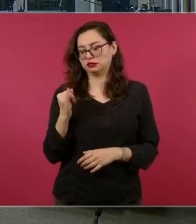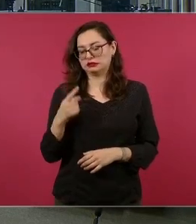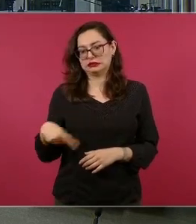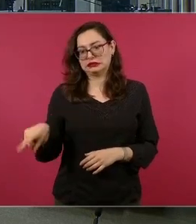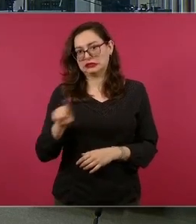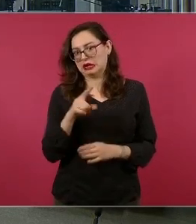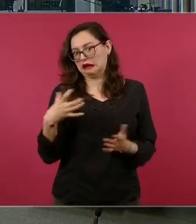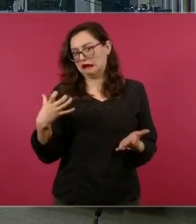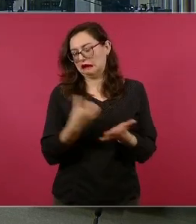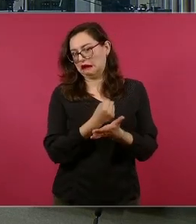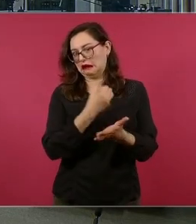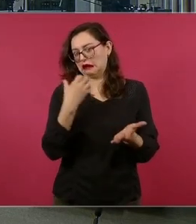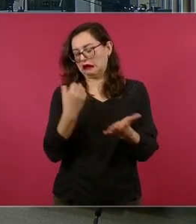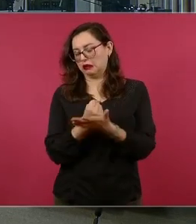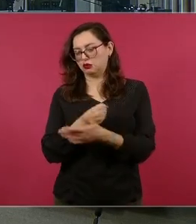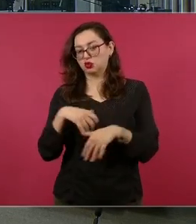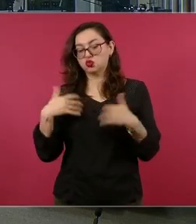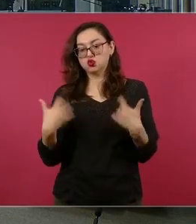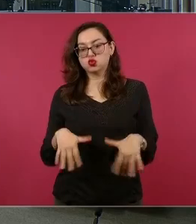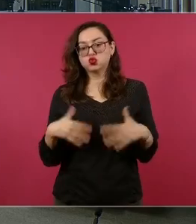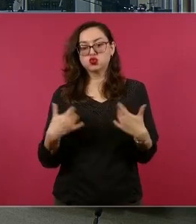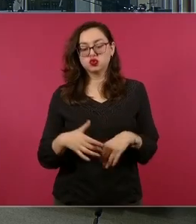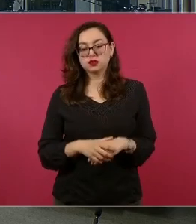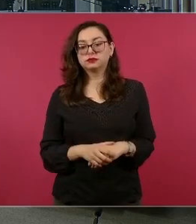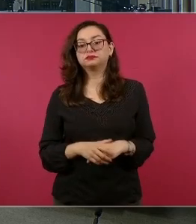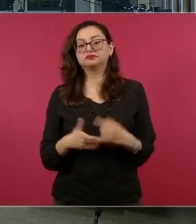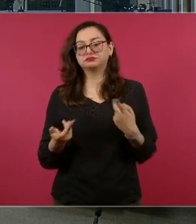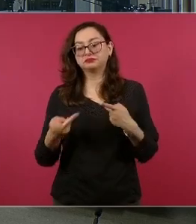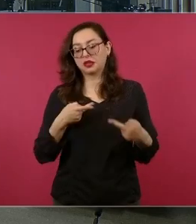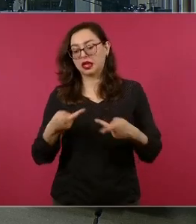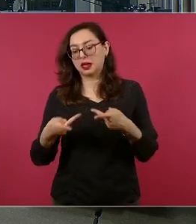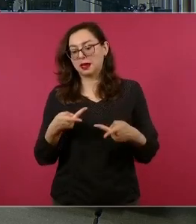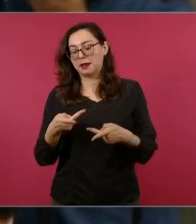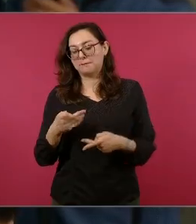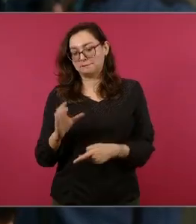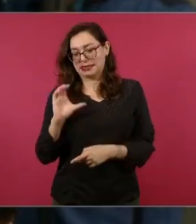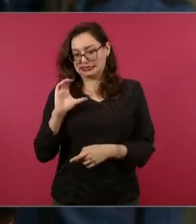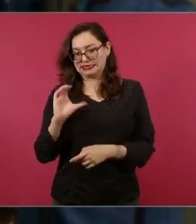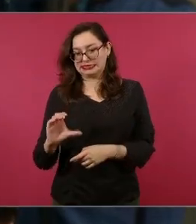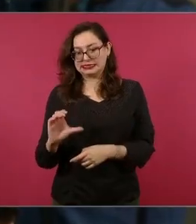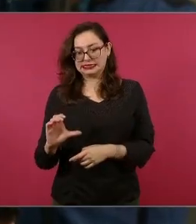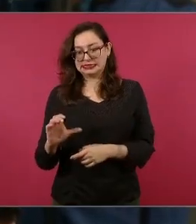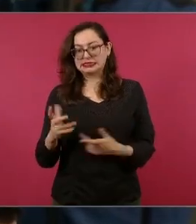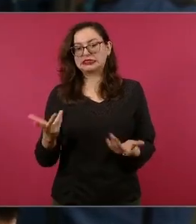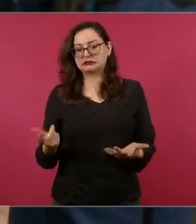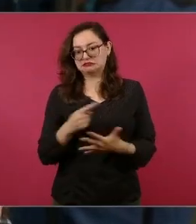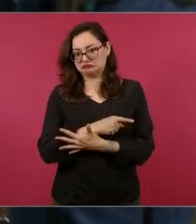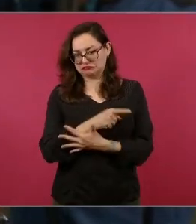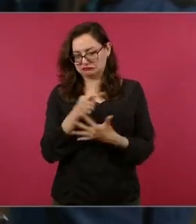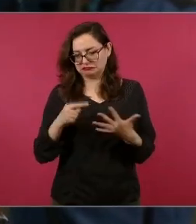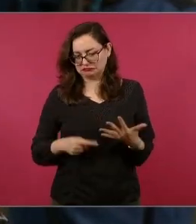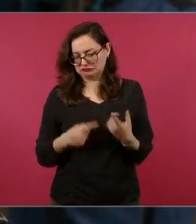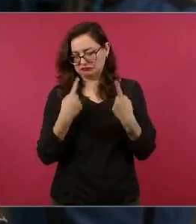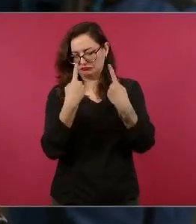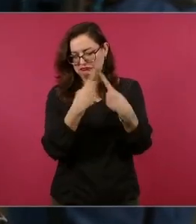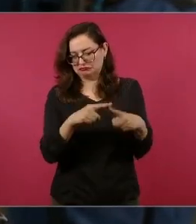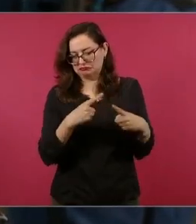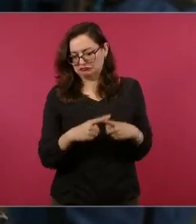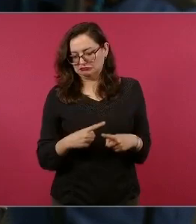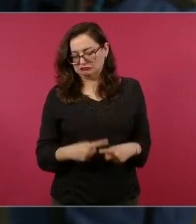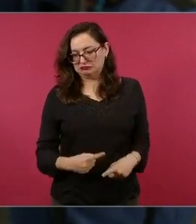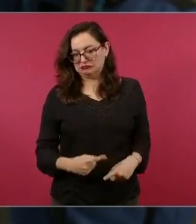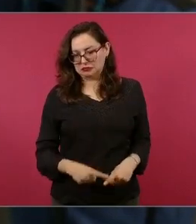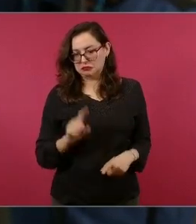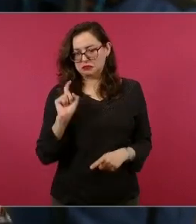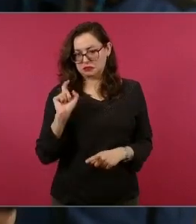podría considerarse una victoria sobre el Plan C, se están preparando varias reformas, entre ellas ya mencionado la judicial, que está, pues, vemos